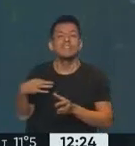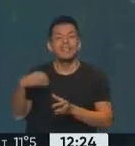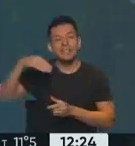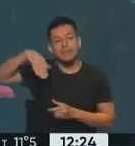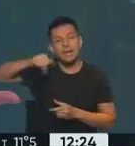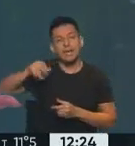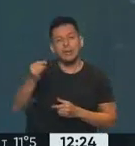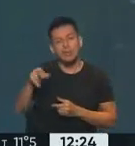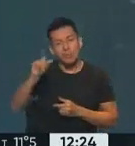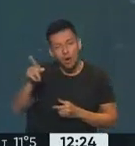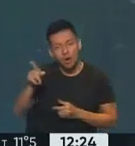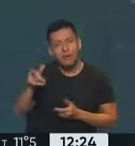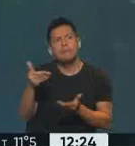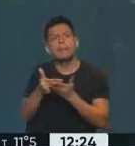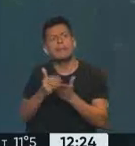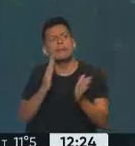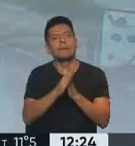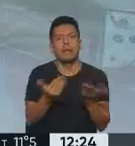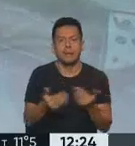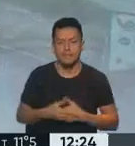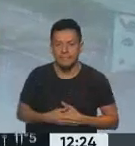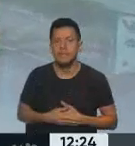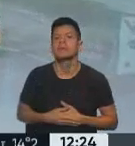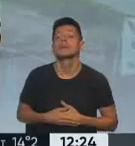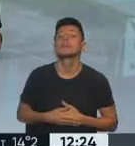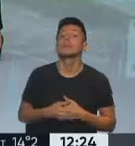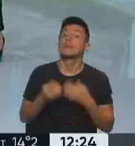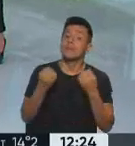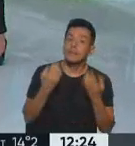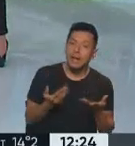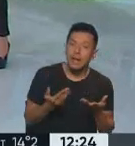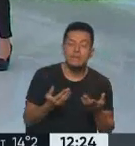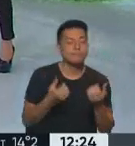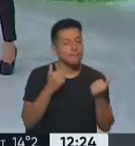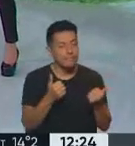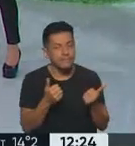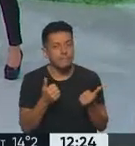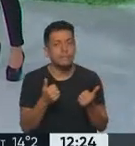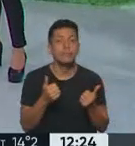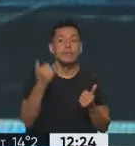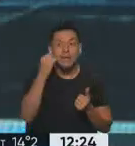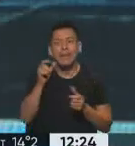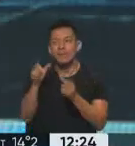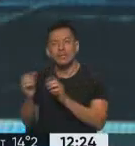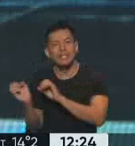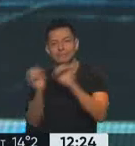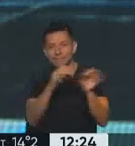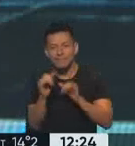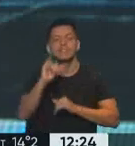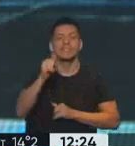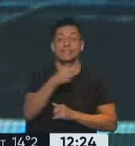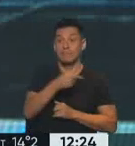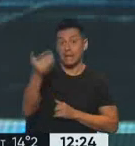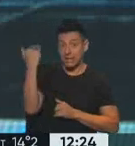estaban exigiendo poder retirarse del lugar alejandra bienvenidos como estamos así es que se está concretando sí hablamos la semana